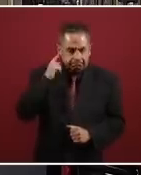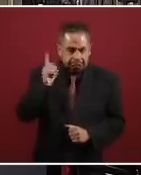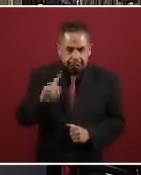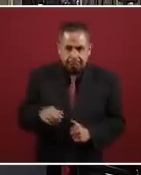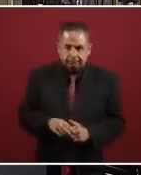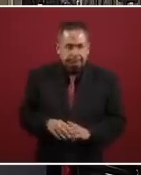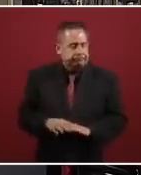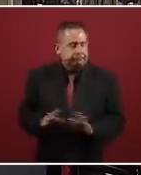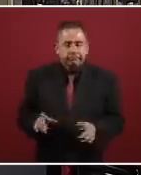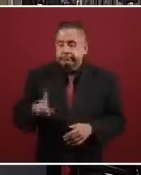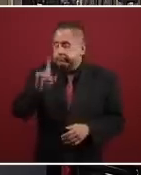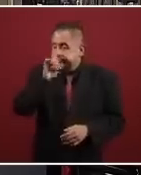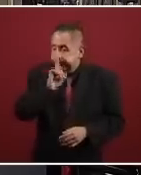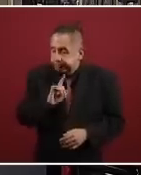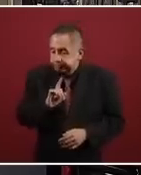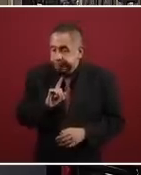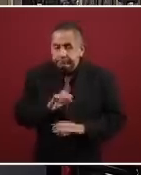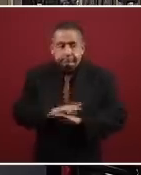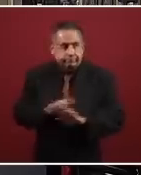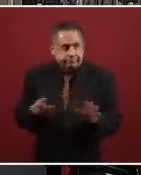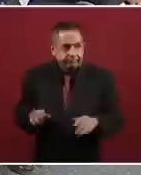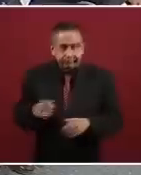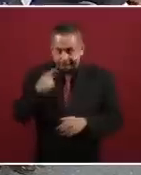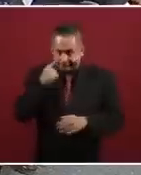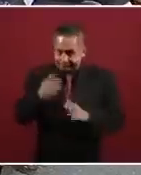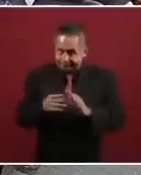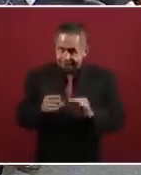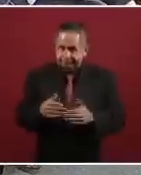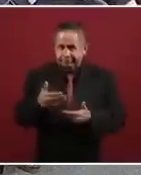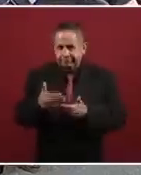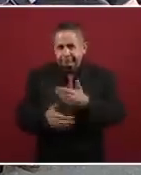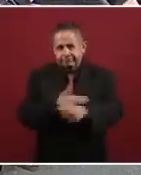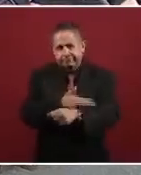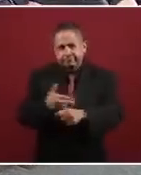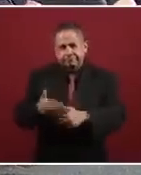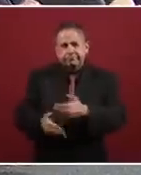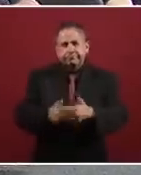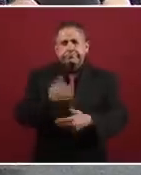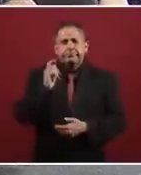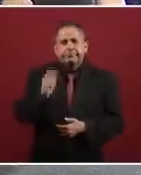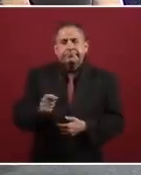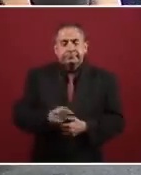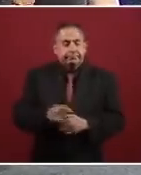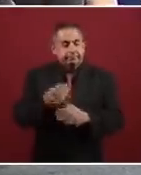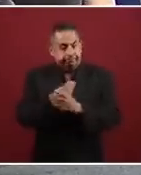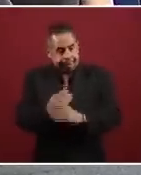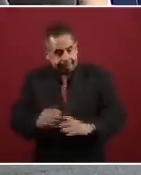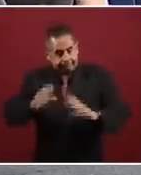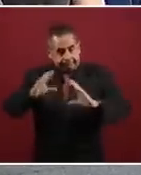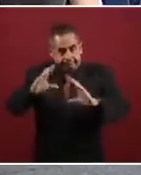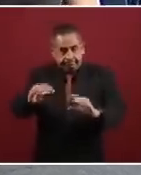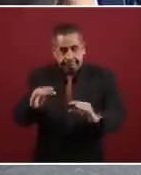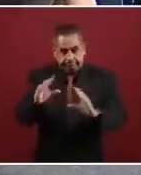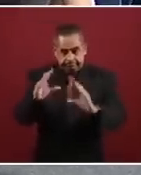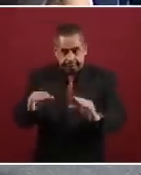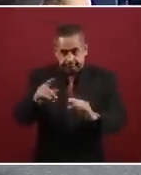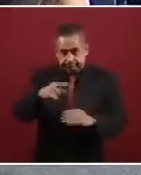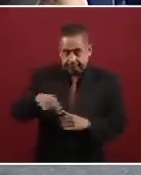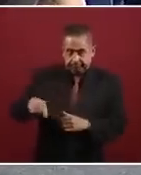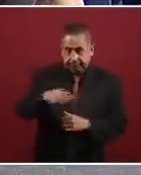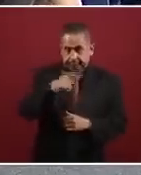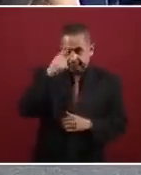Es mentira. Es, miren, un proceso de capacitación